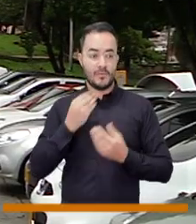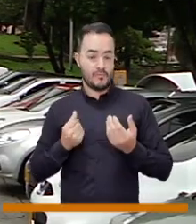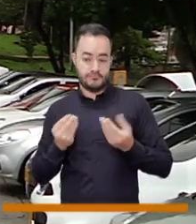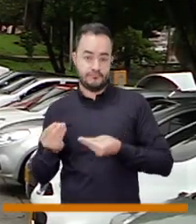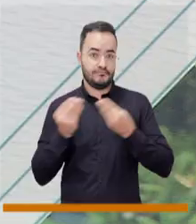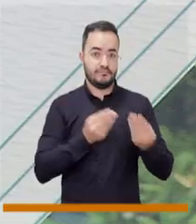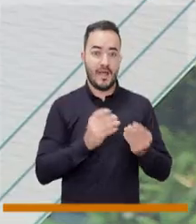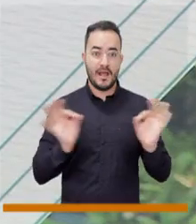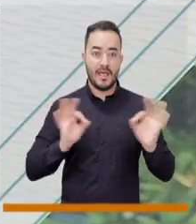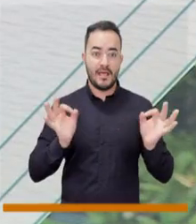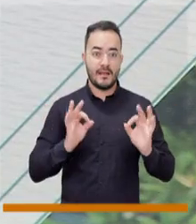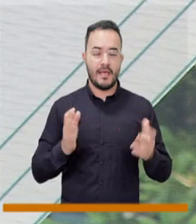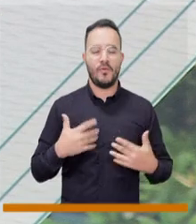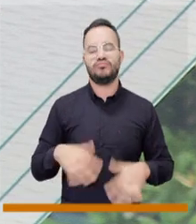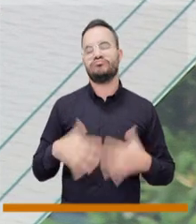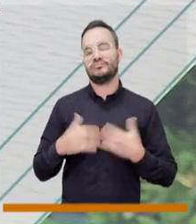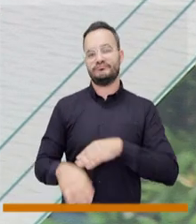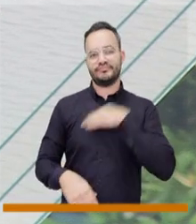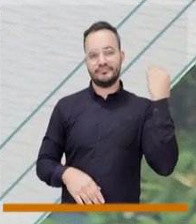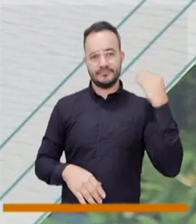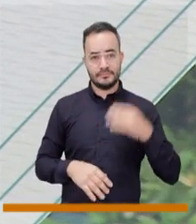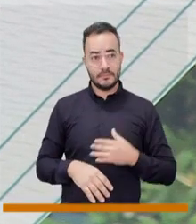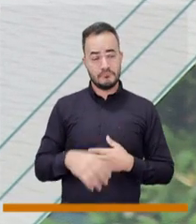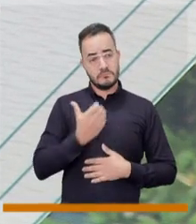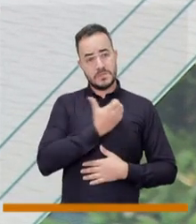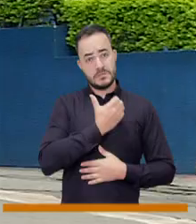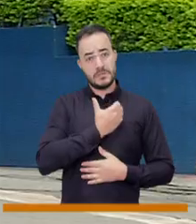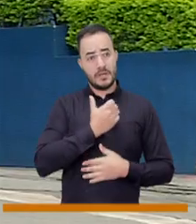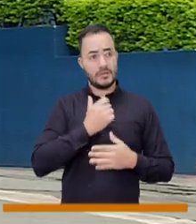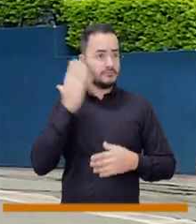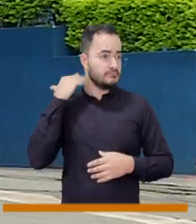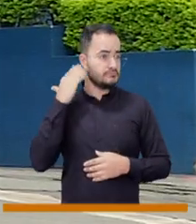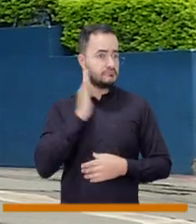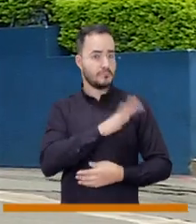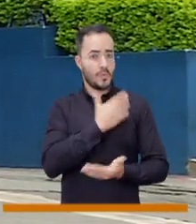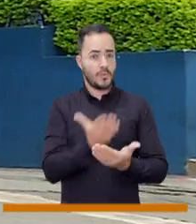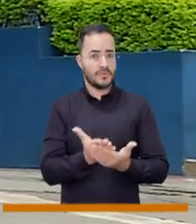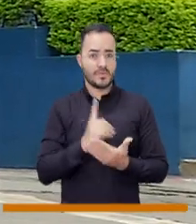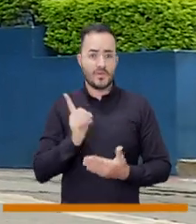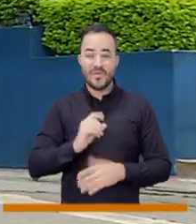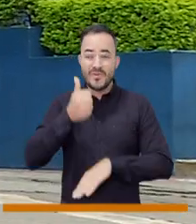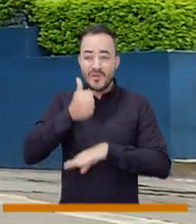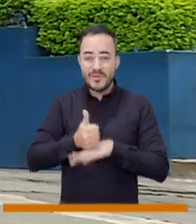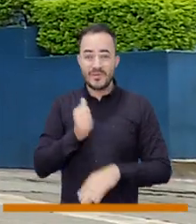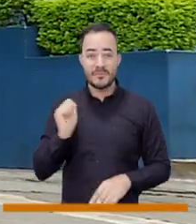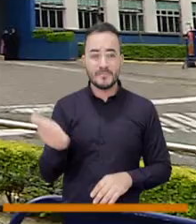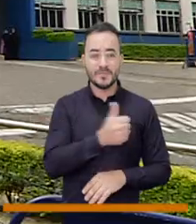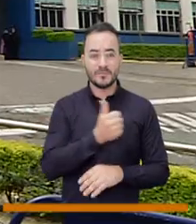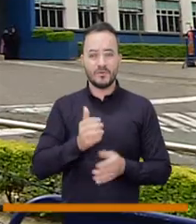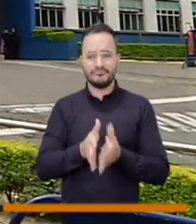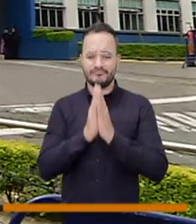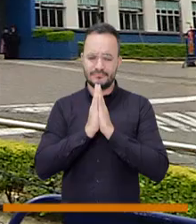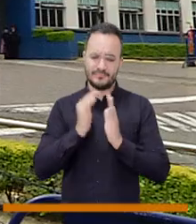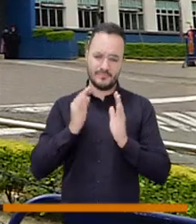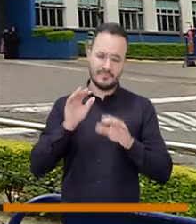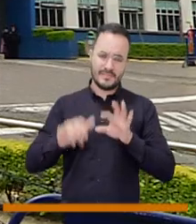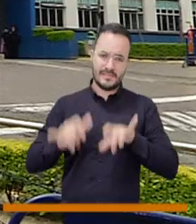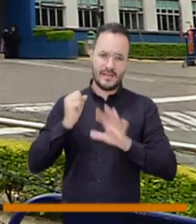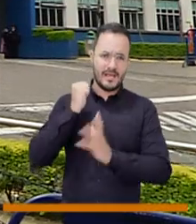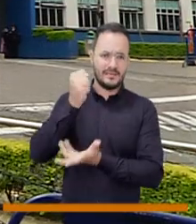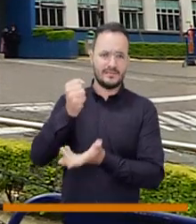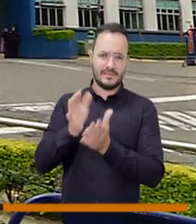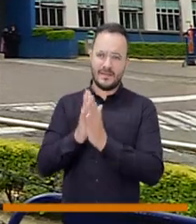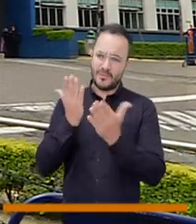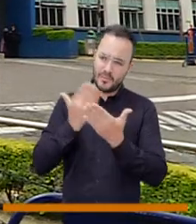este salvavidas a las IES, porque también es decirlo, esto no fue una propuesta del alcalde Daniel, sino que fueron los mismos rectores los que le pidieron a Hacienda